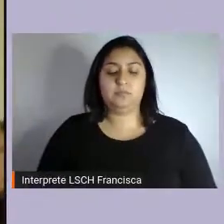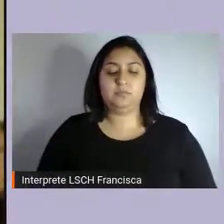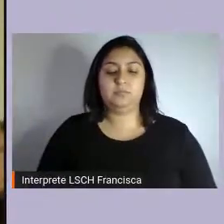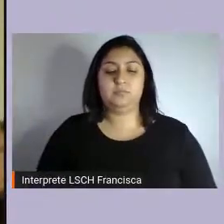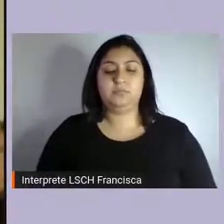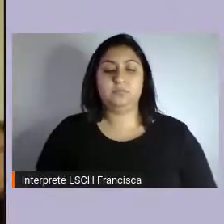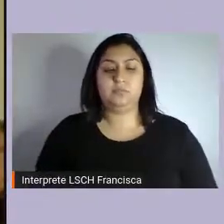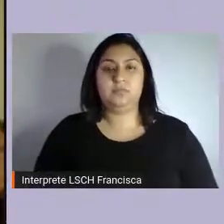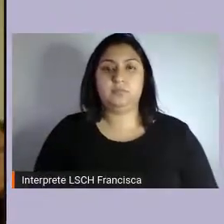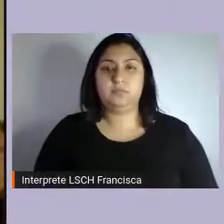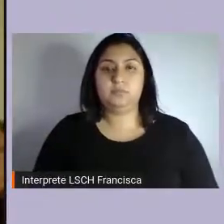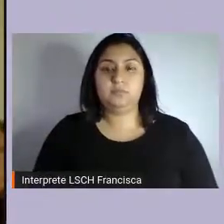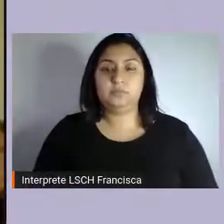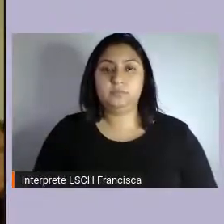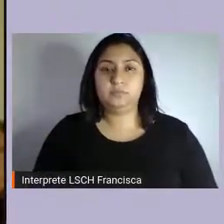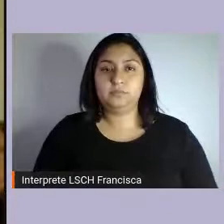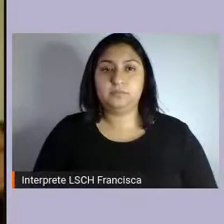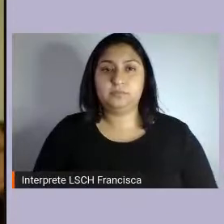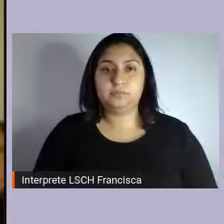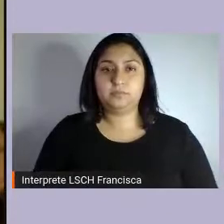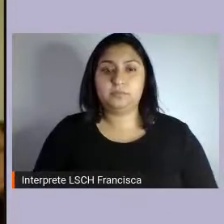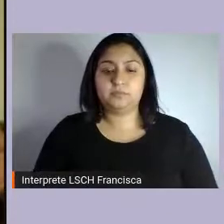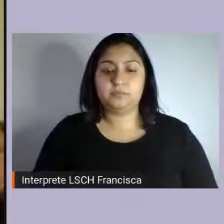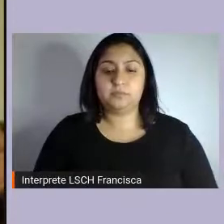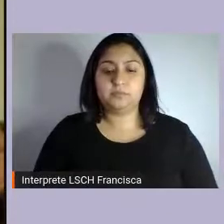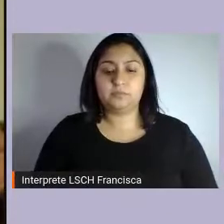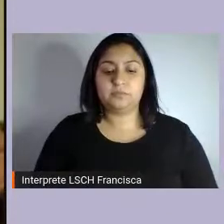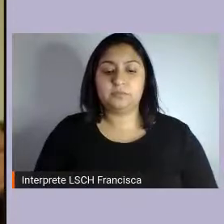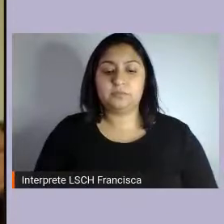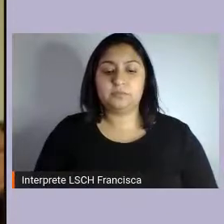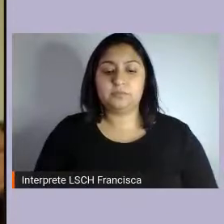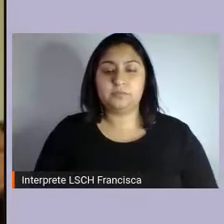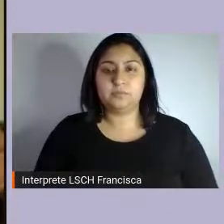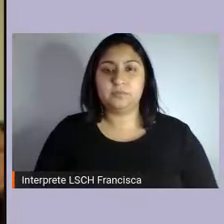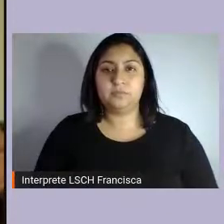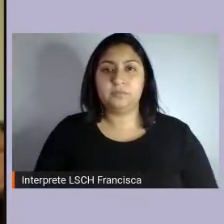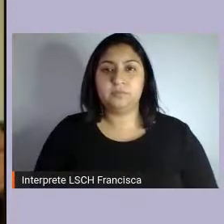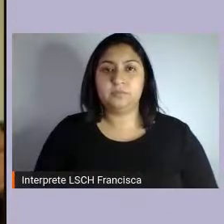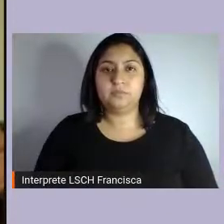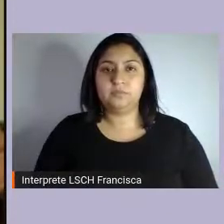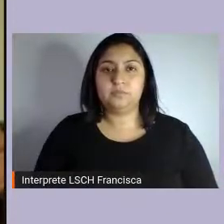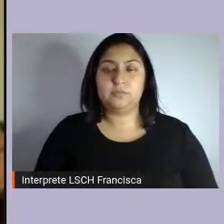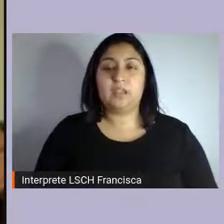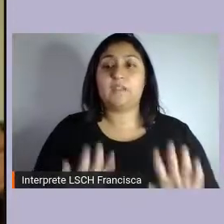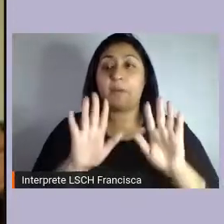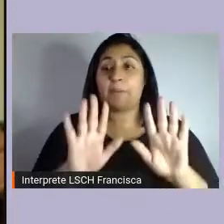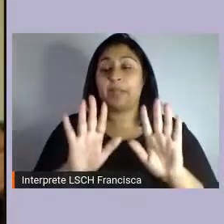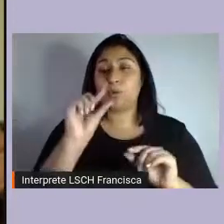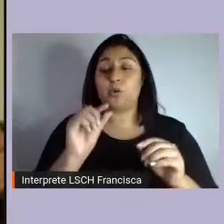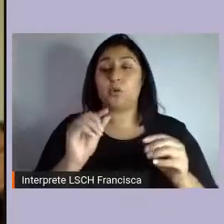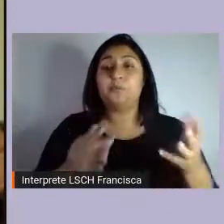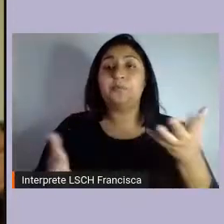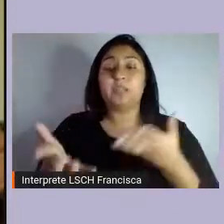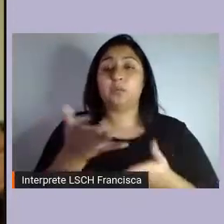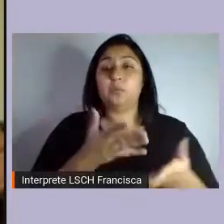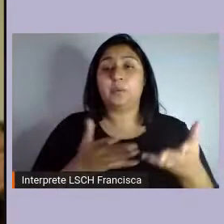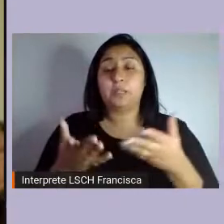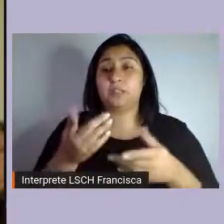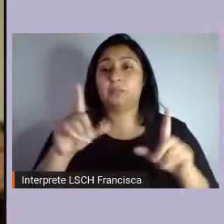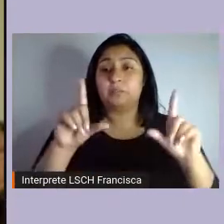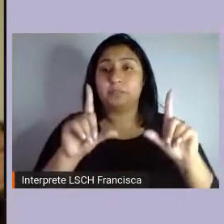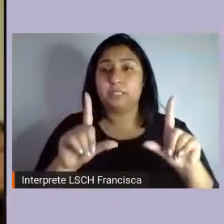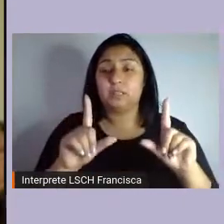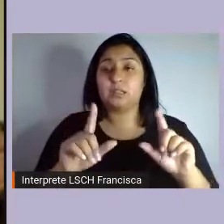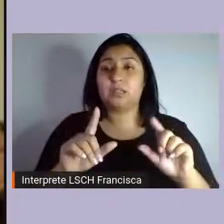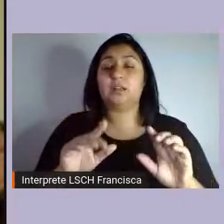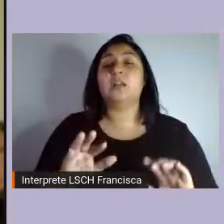Tú me ayudas un poquito ahí a dejar de compartir pantalla por algunos minutos. Vamos a dejar un tiempito también para preguntas